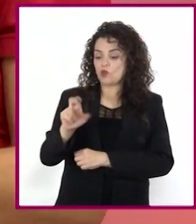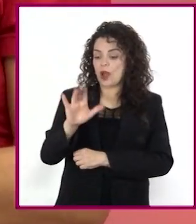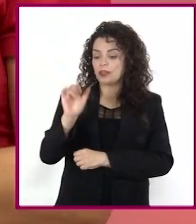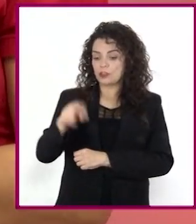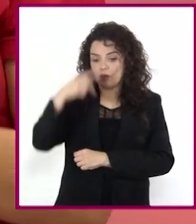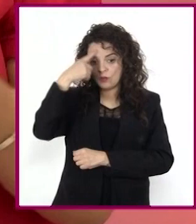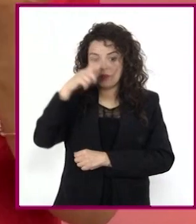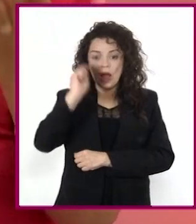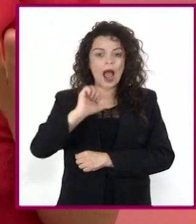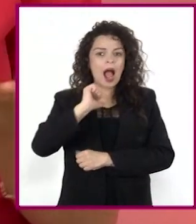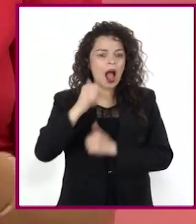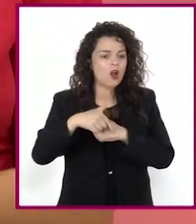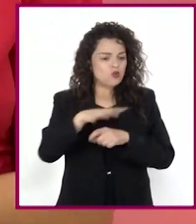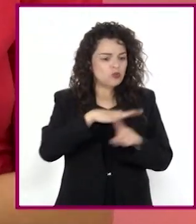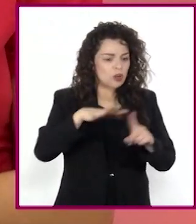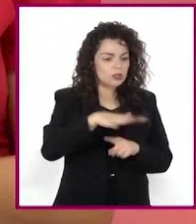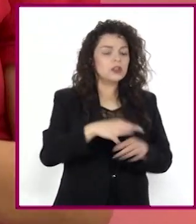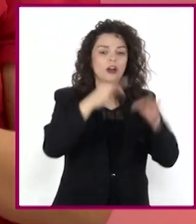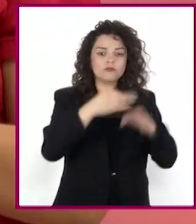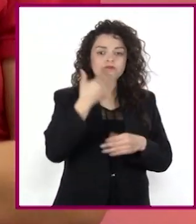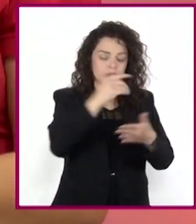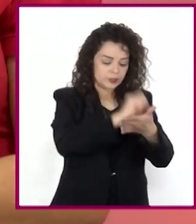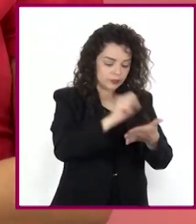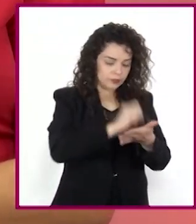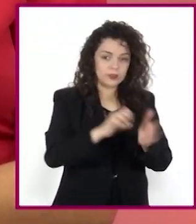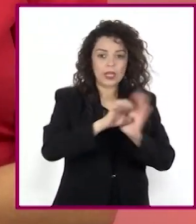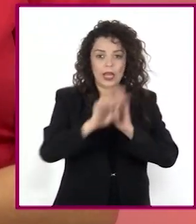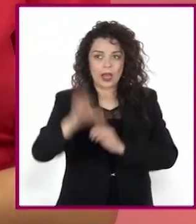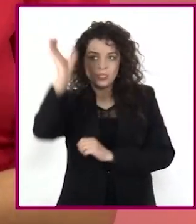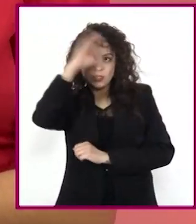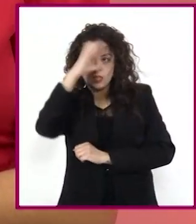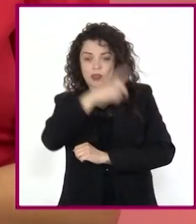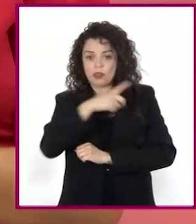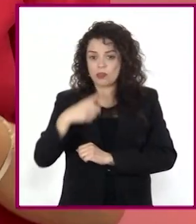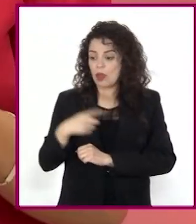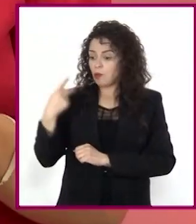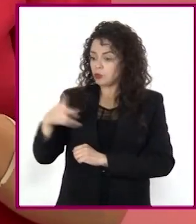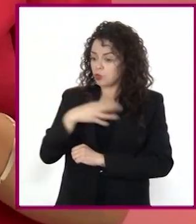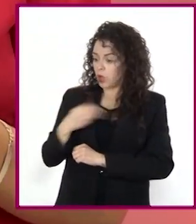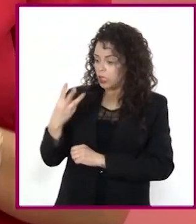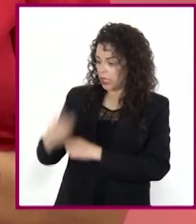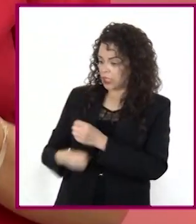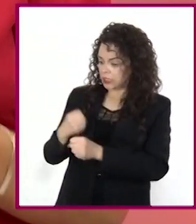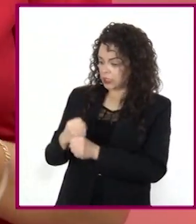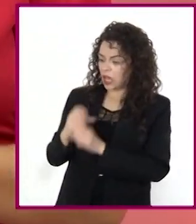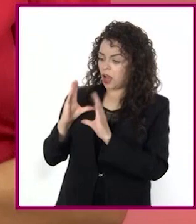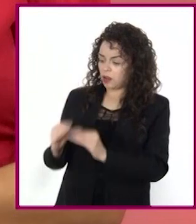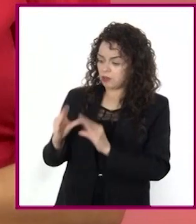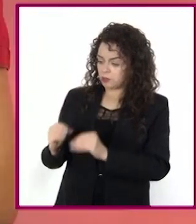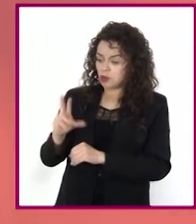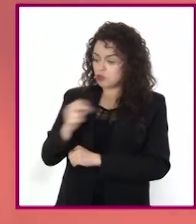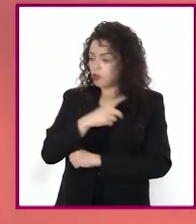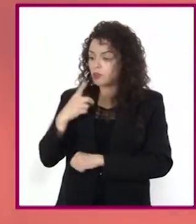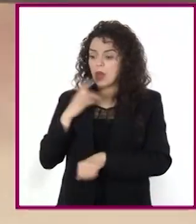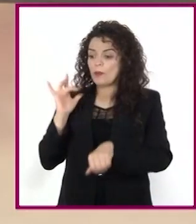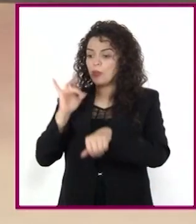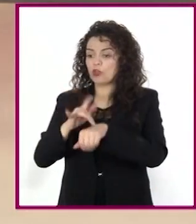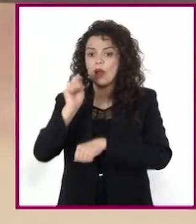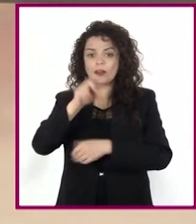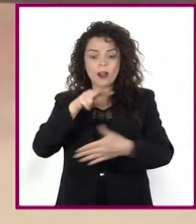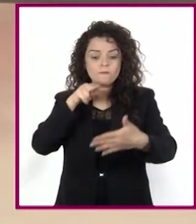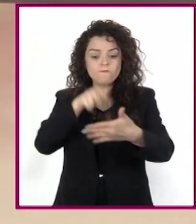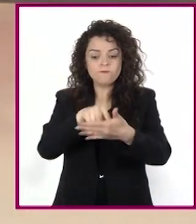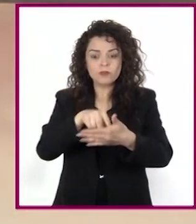situación determinada. Si un científico tiene que explicarle a su hijo de 3 años que no debe tocar los enchufes de la casa, no